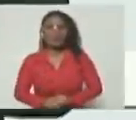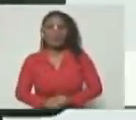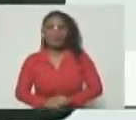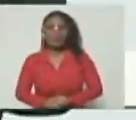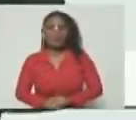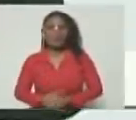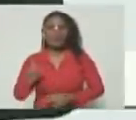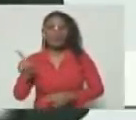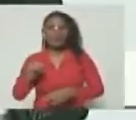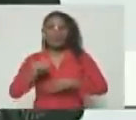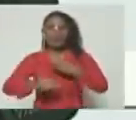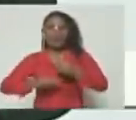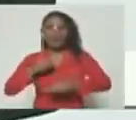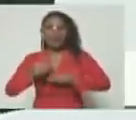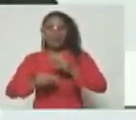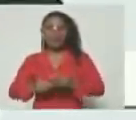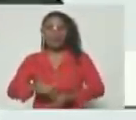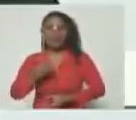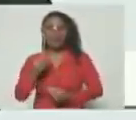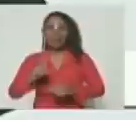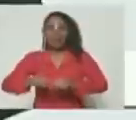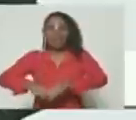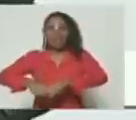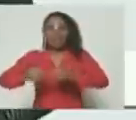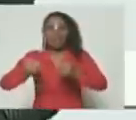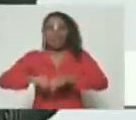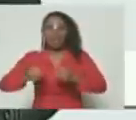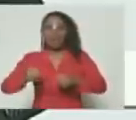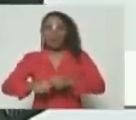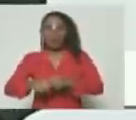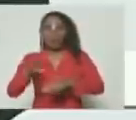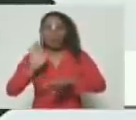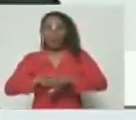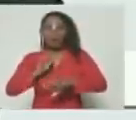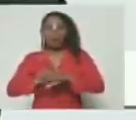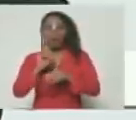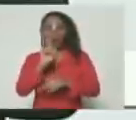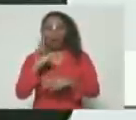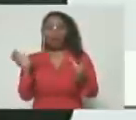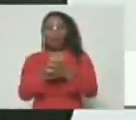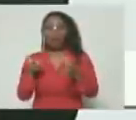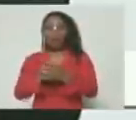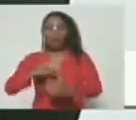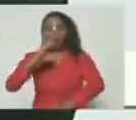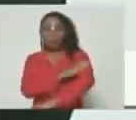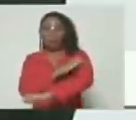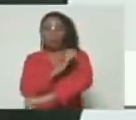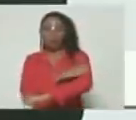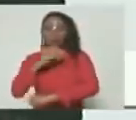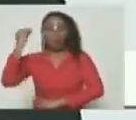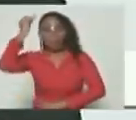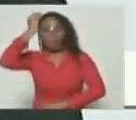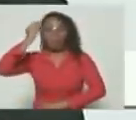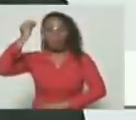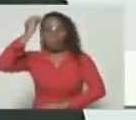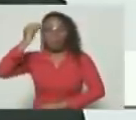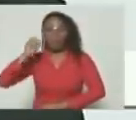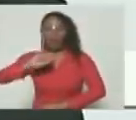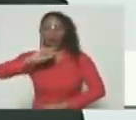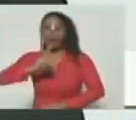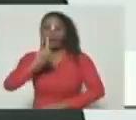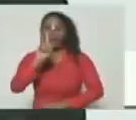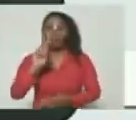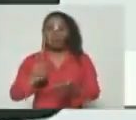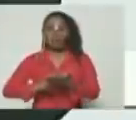es lo que nos ha hecho tanto daño por parte de un sector de la oposición que piensa que el odio es una